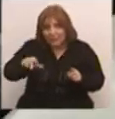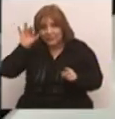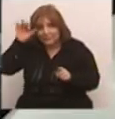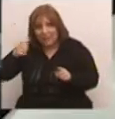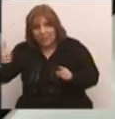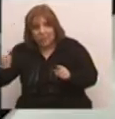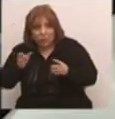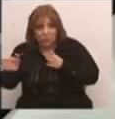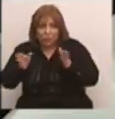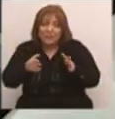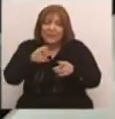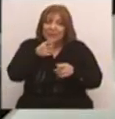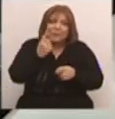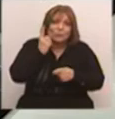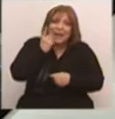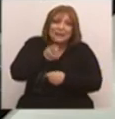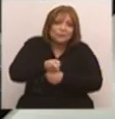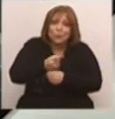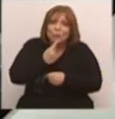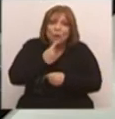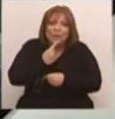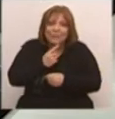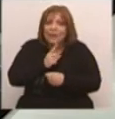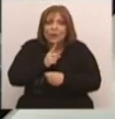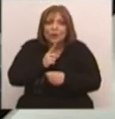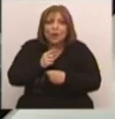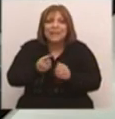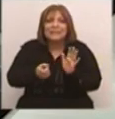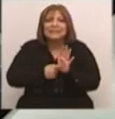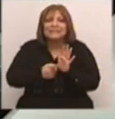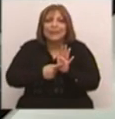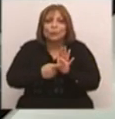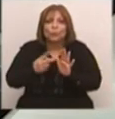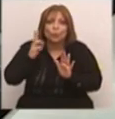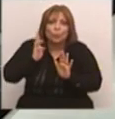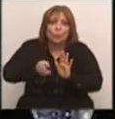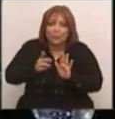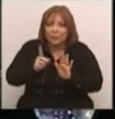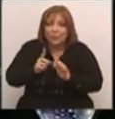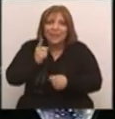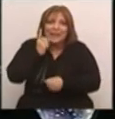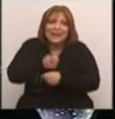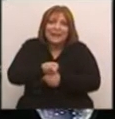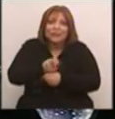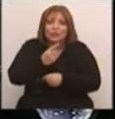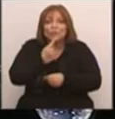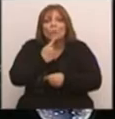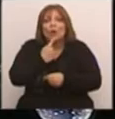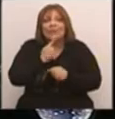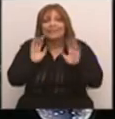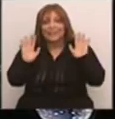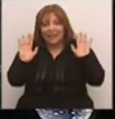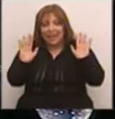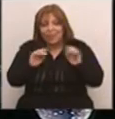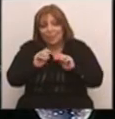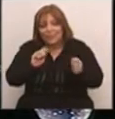banca en el Senado. Porque es una resolución política, no es una inhibición estatutaria. Y una resolución política se cambia por otra. Entonces, por eso. Bueno,